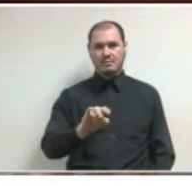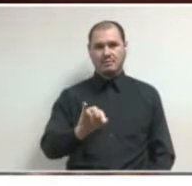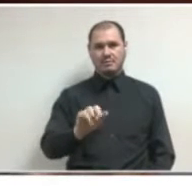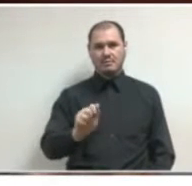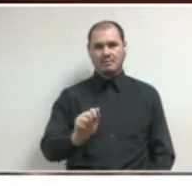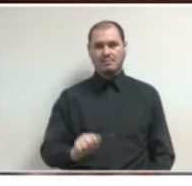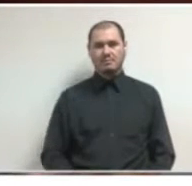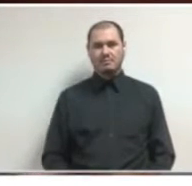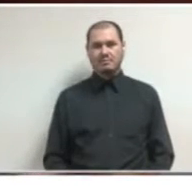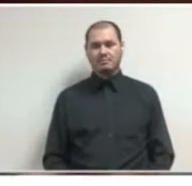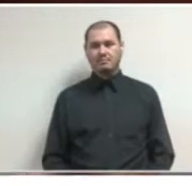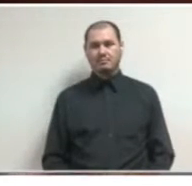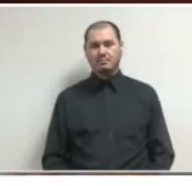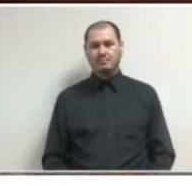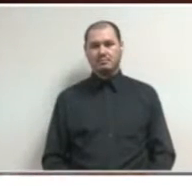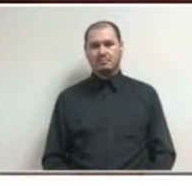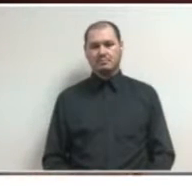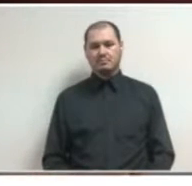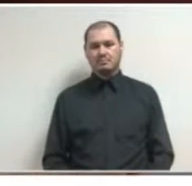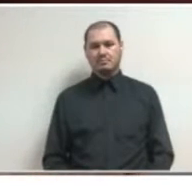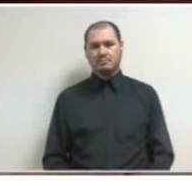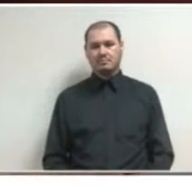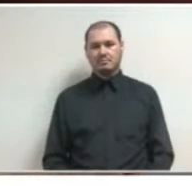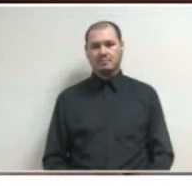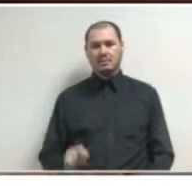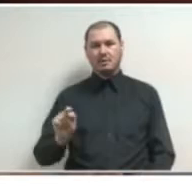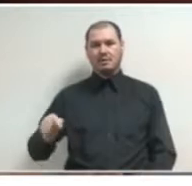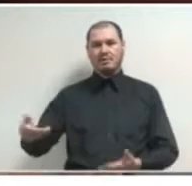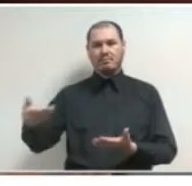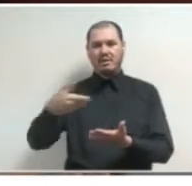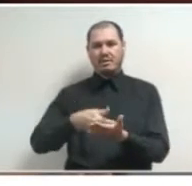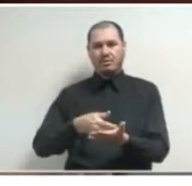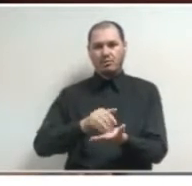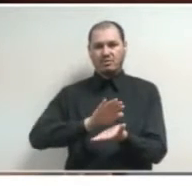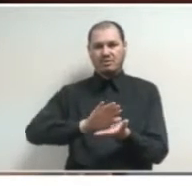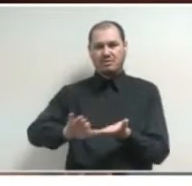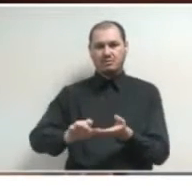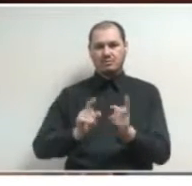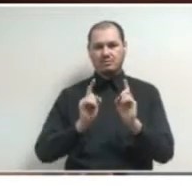a ser ministro Candia. Se había ido ya votó, de veras, a Coaco, va a Yerule. Doctor